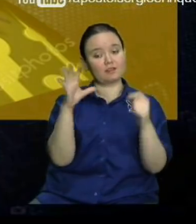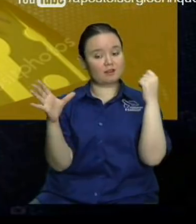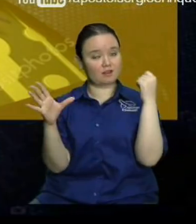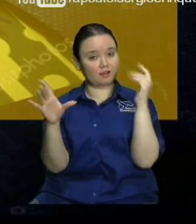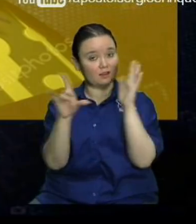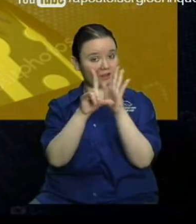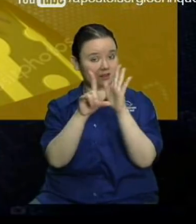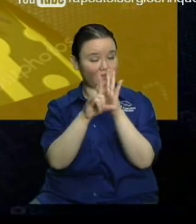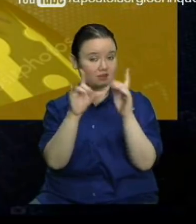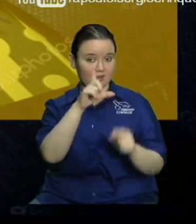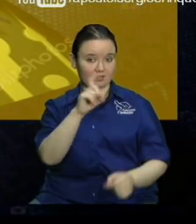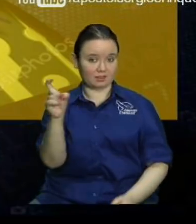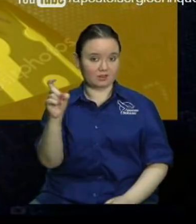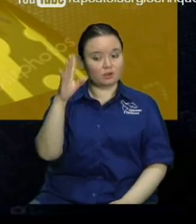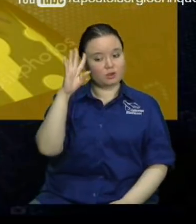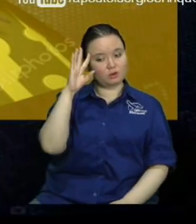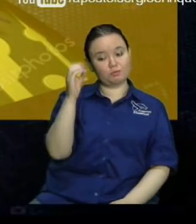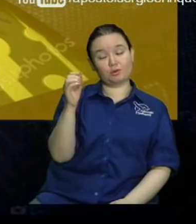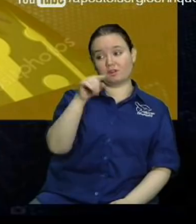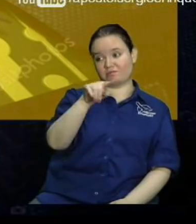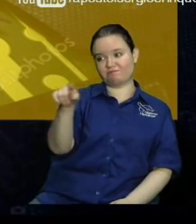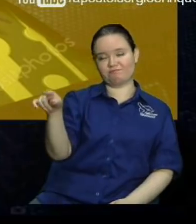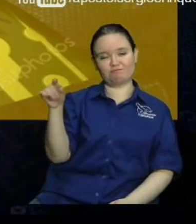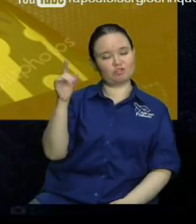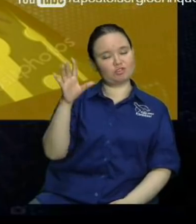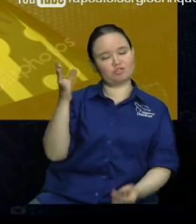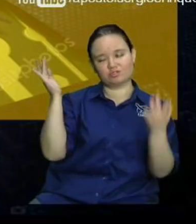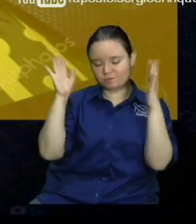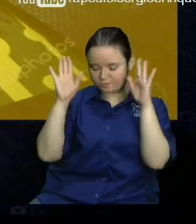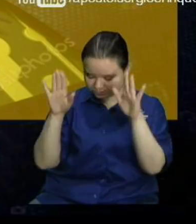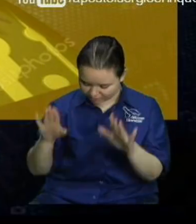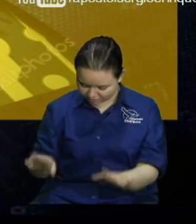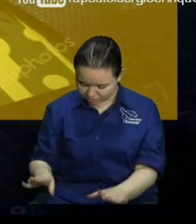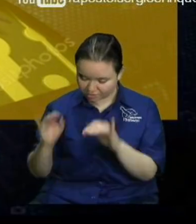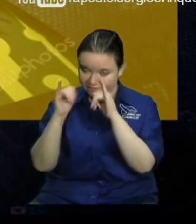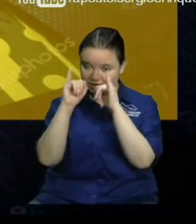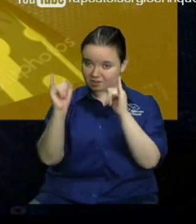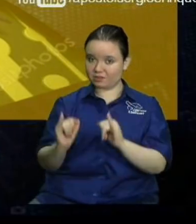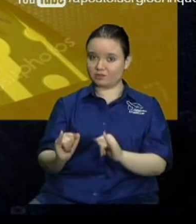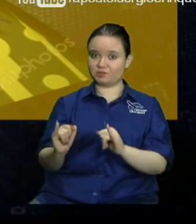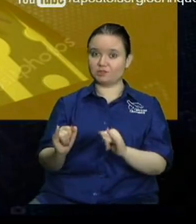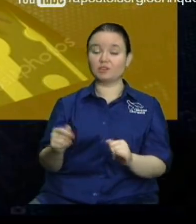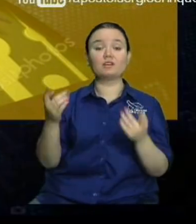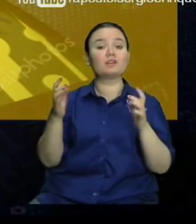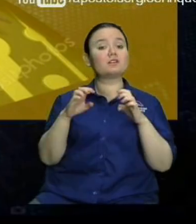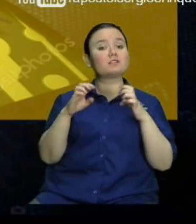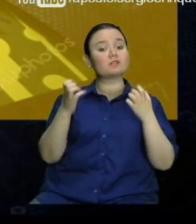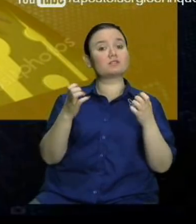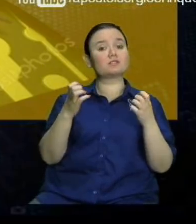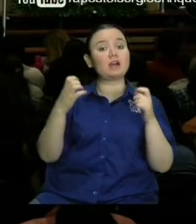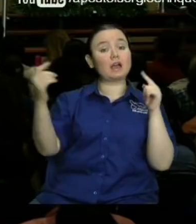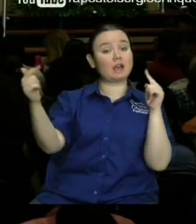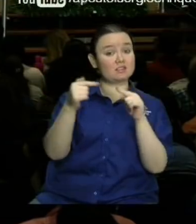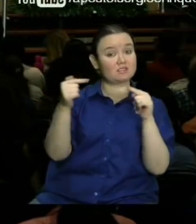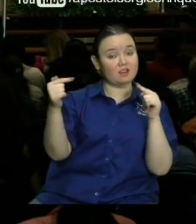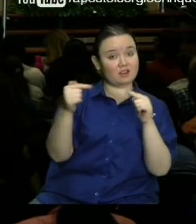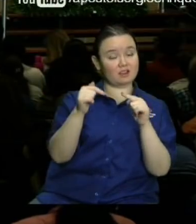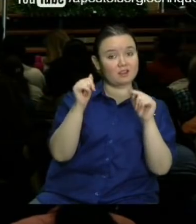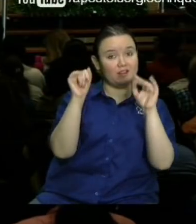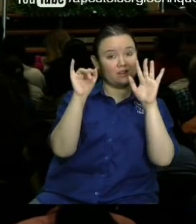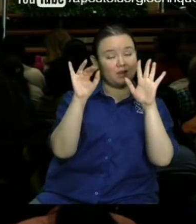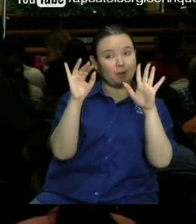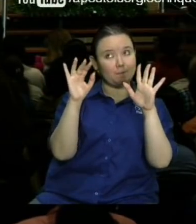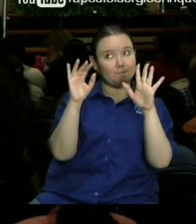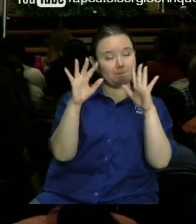porque todos eran idólatras. El ataque en la 20 generación fue la idolatría. Y